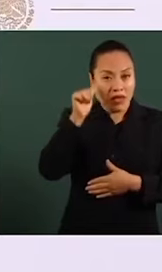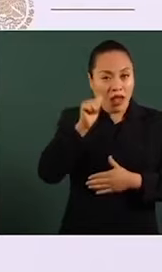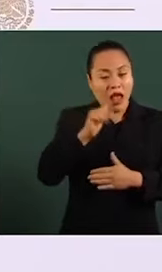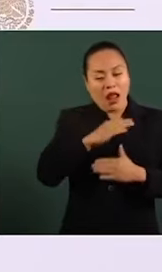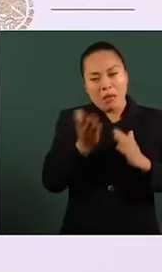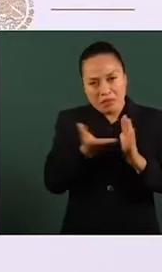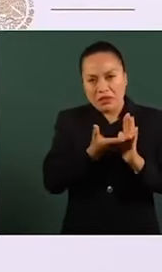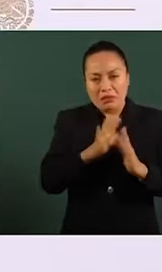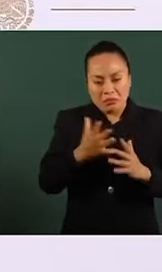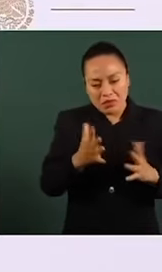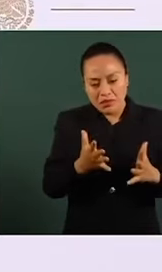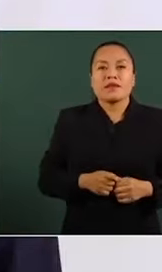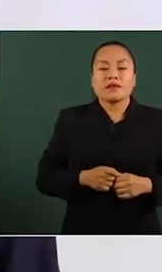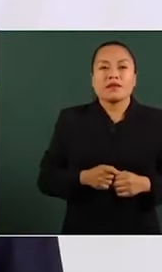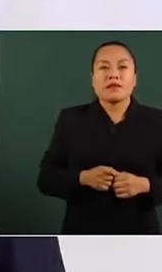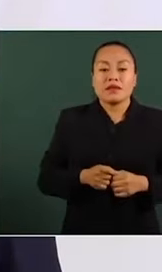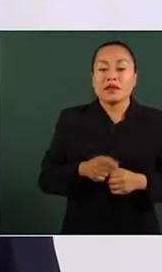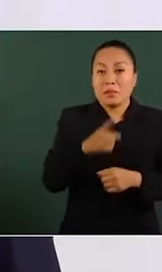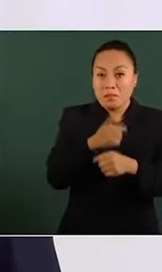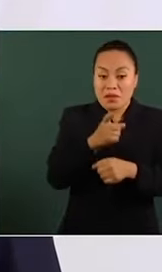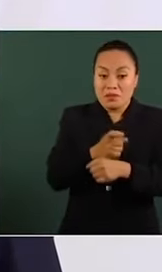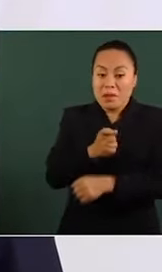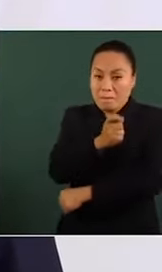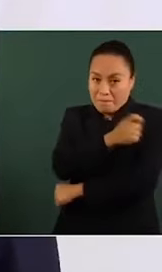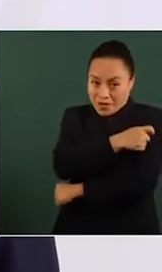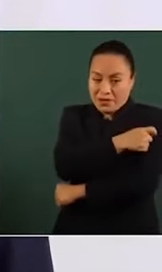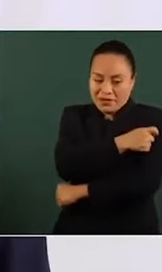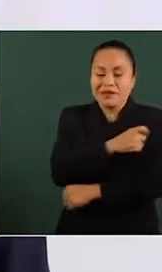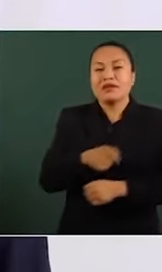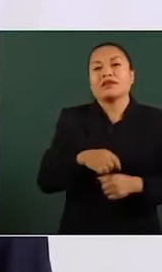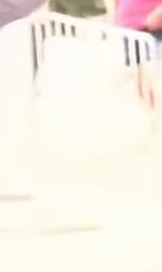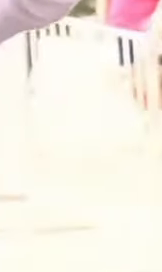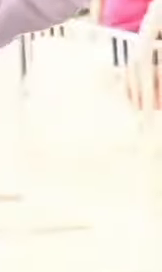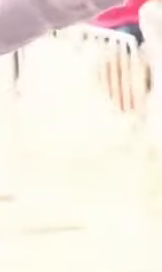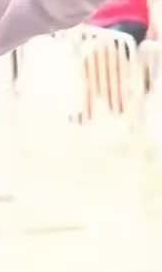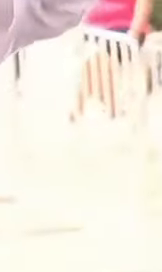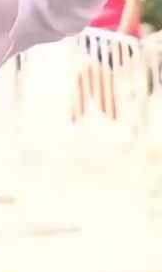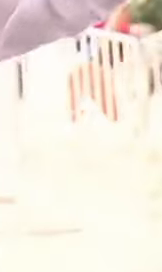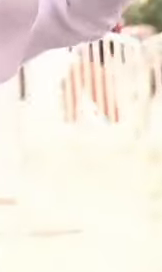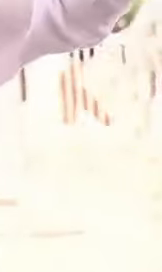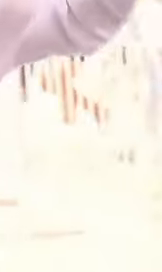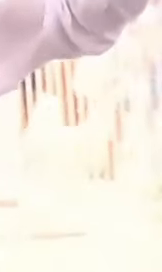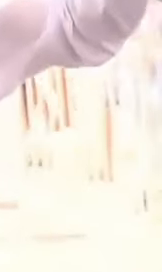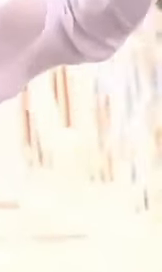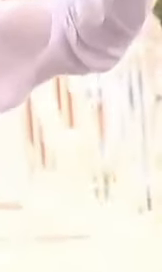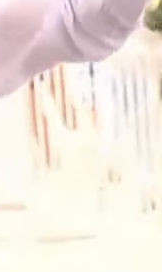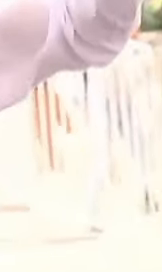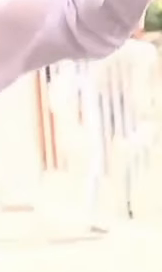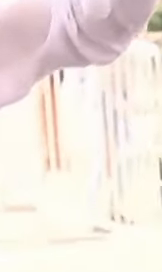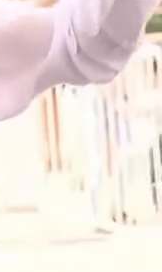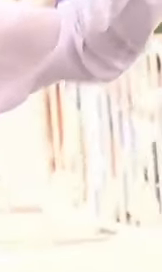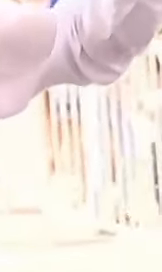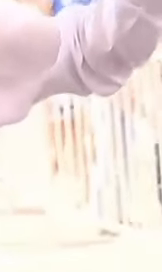aparentando que defiende al pobre. Es gente que gobierna y que tiene el poder del presente, de transformar el presente